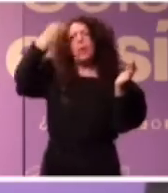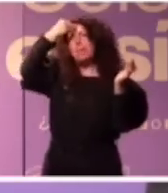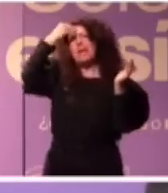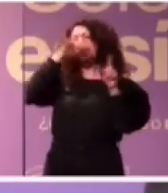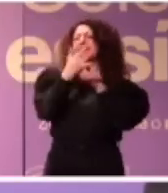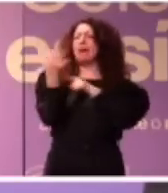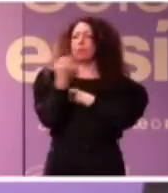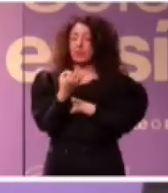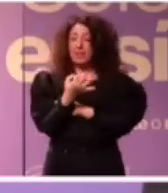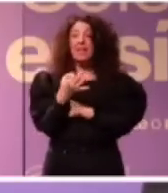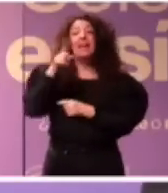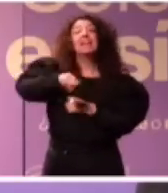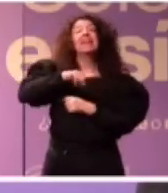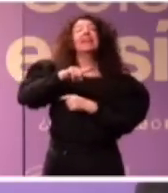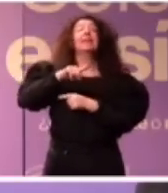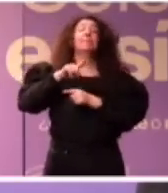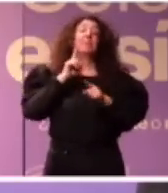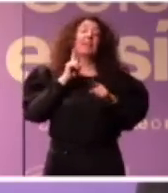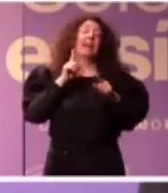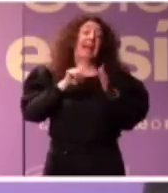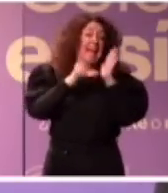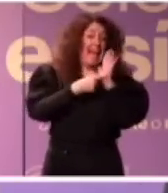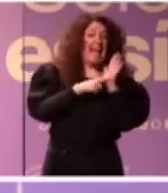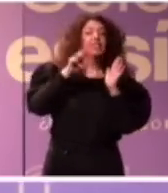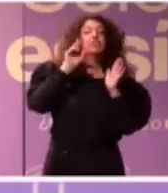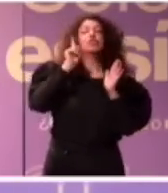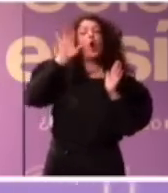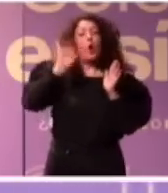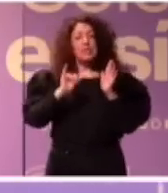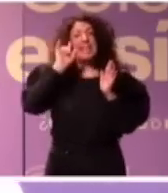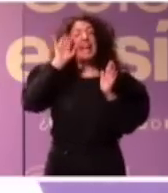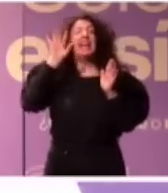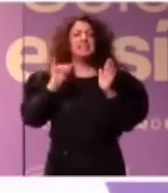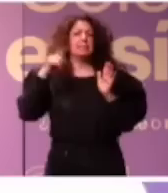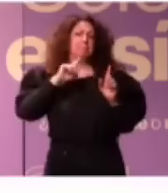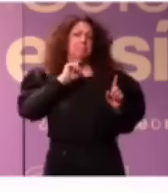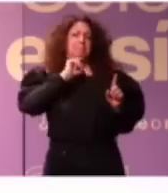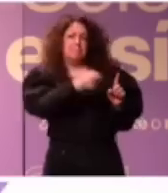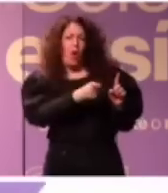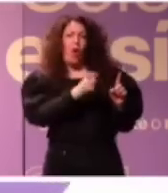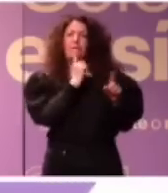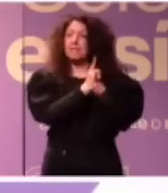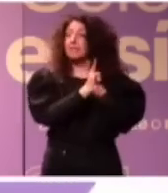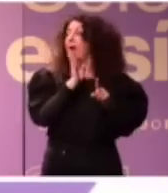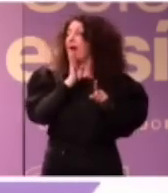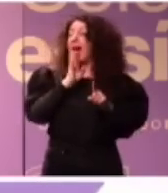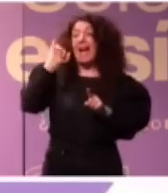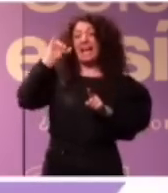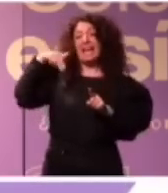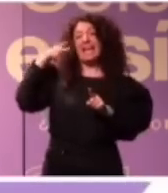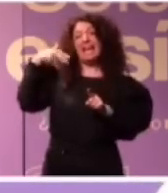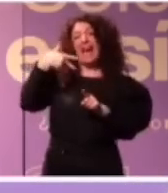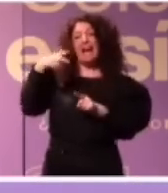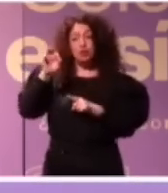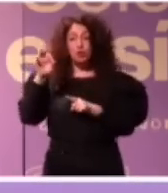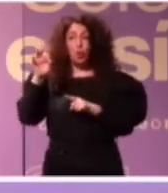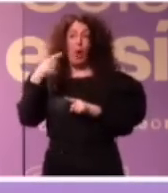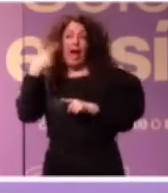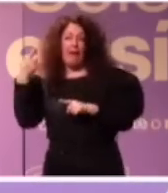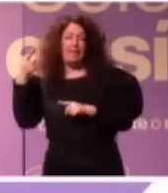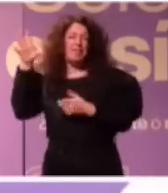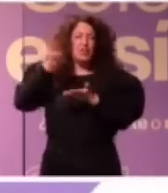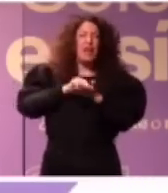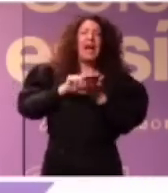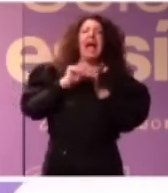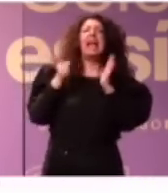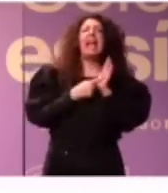Esta ofensiva contra la ley solo sí es sí. Precisamente por eso quiero rescatar lo que ha dicho Irantxu. Esta no es una ley ni